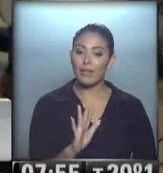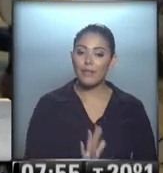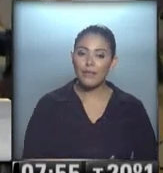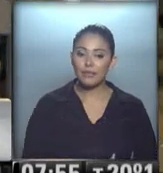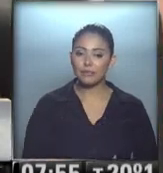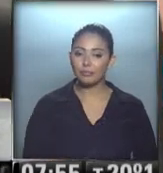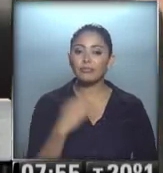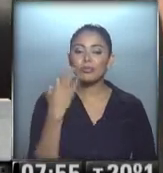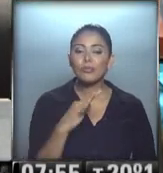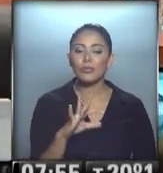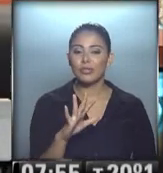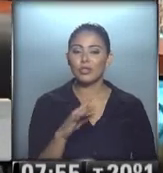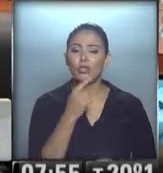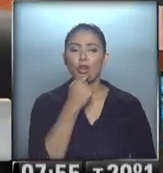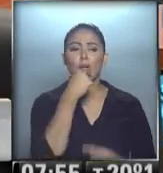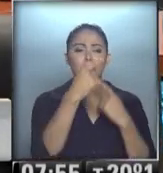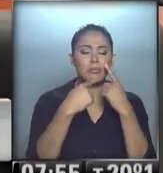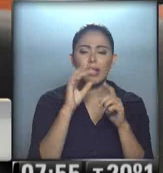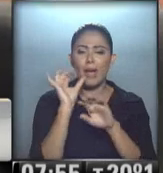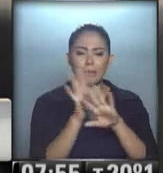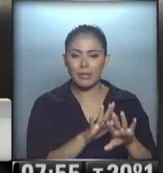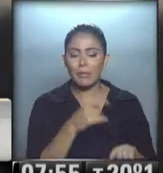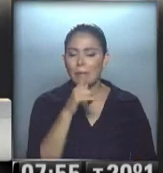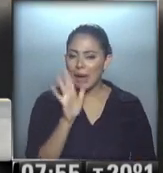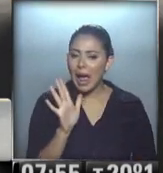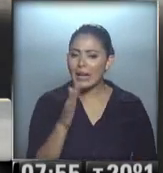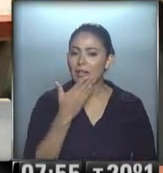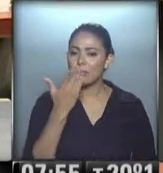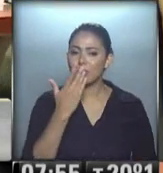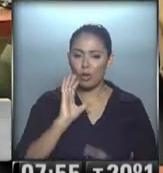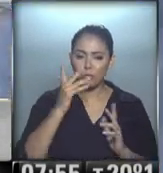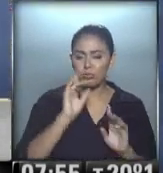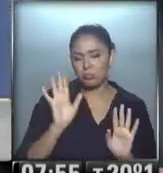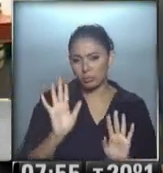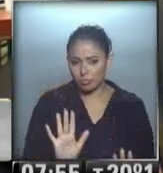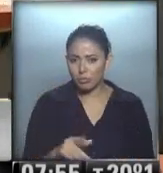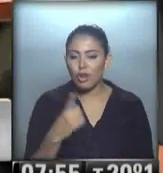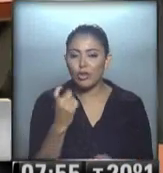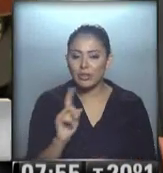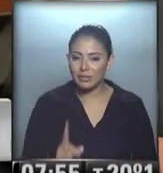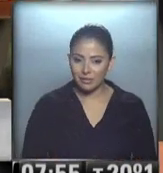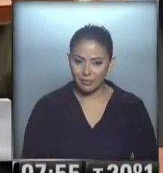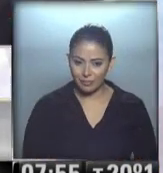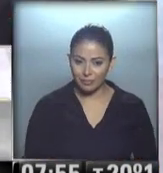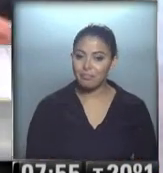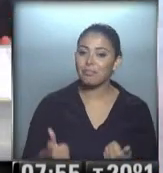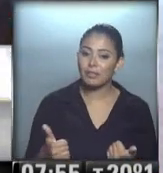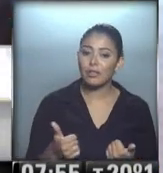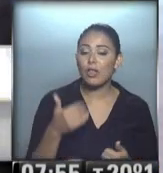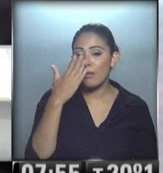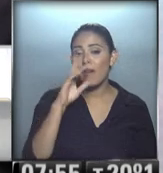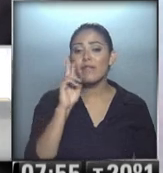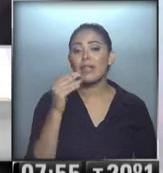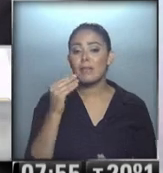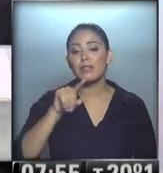de de comentarios, porque me parece que son comentarios en caliente, al margen, es innecesario. Bueno, vamos a ver qué es lo que